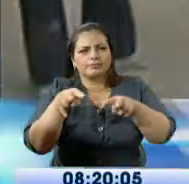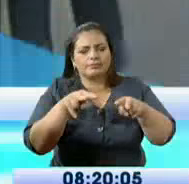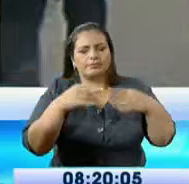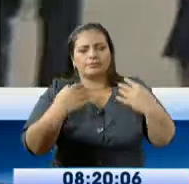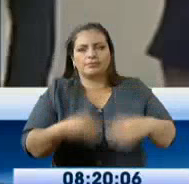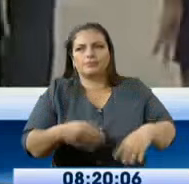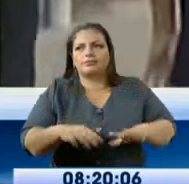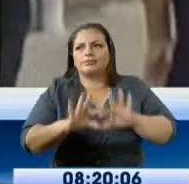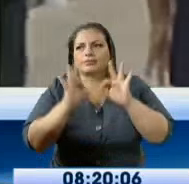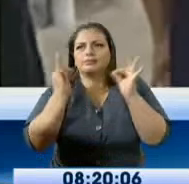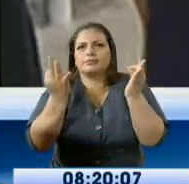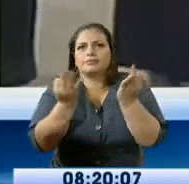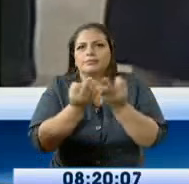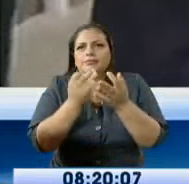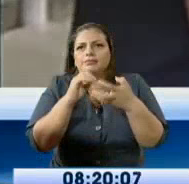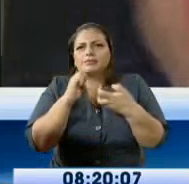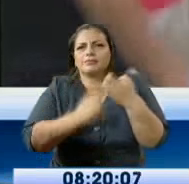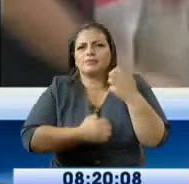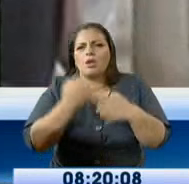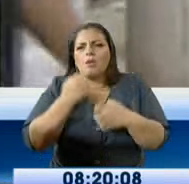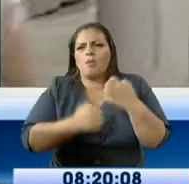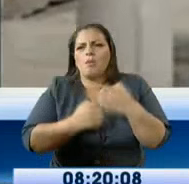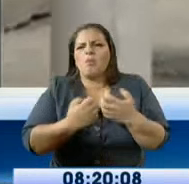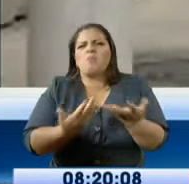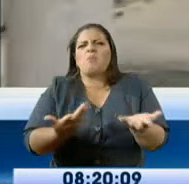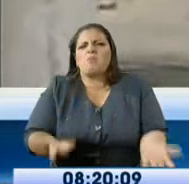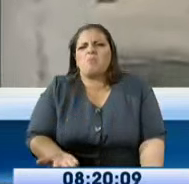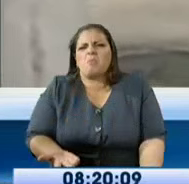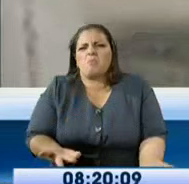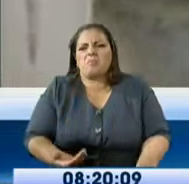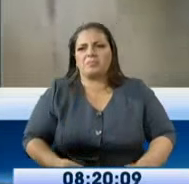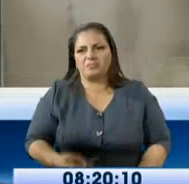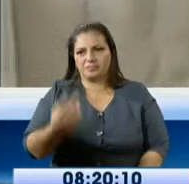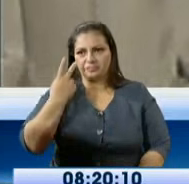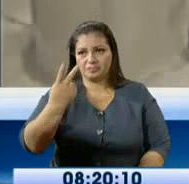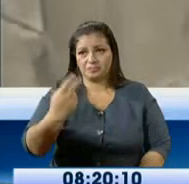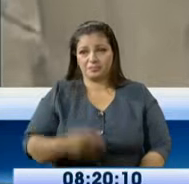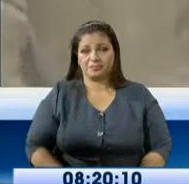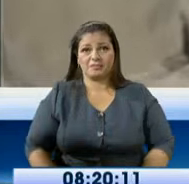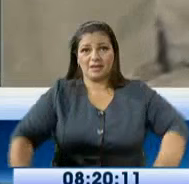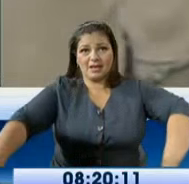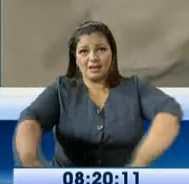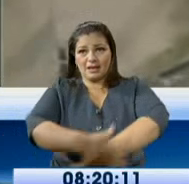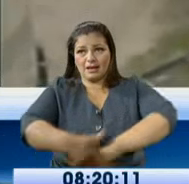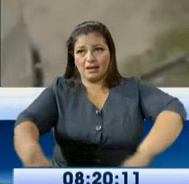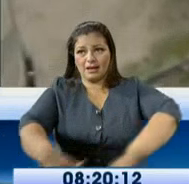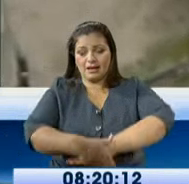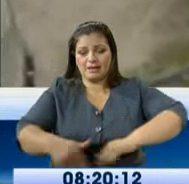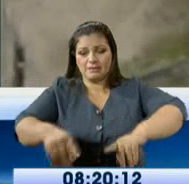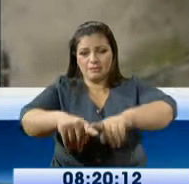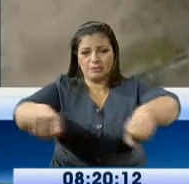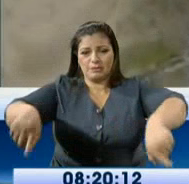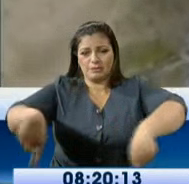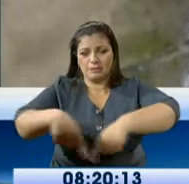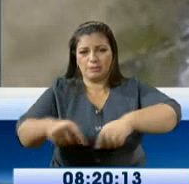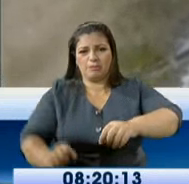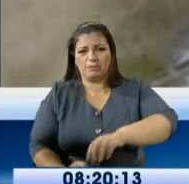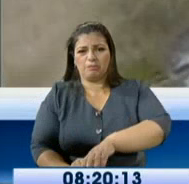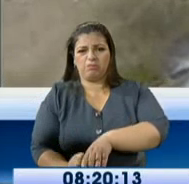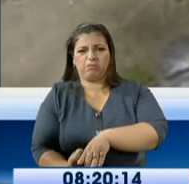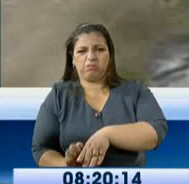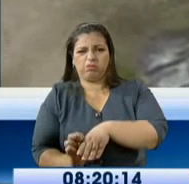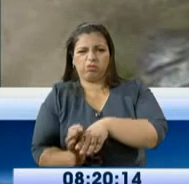soportando estos torrentes. A ver, aquí vemos, a ver, denme un permisito. Miren, esta es una alcantarilla que se rebosa. Es parte del problema que